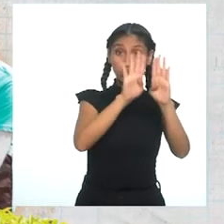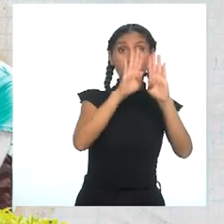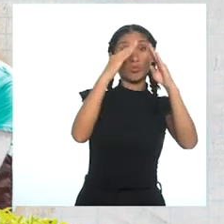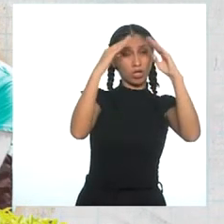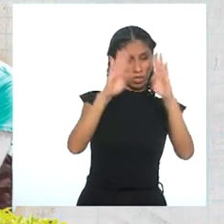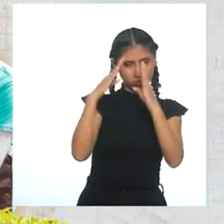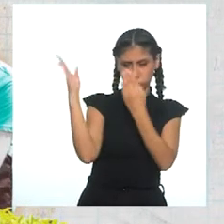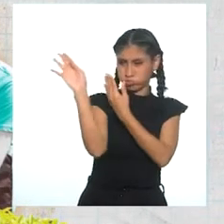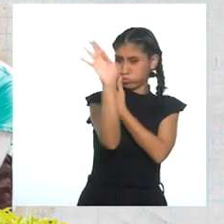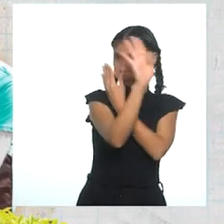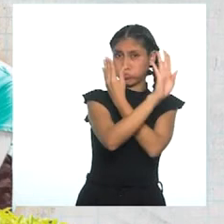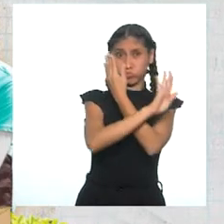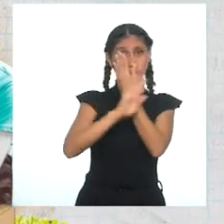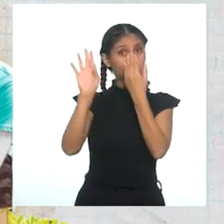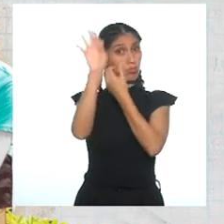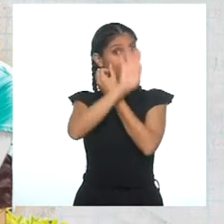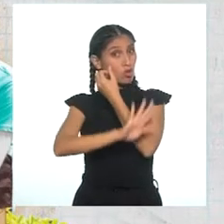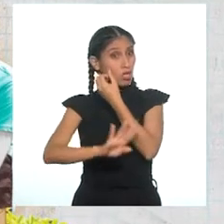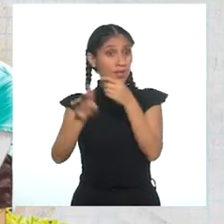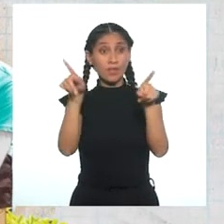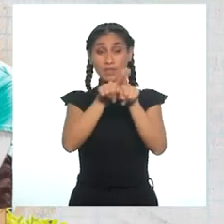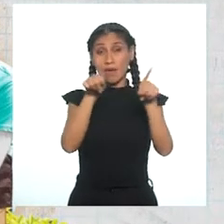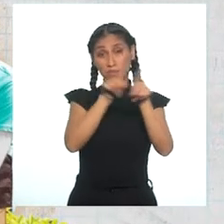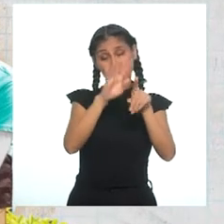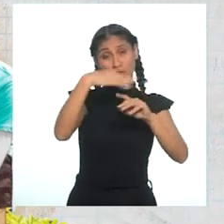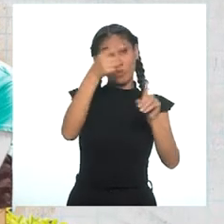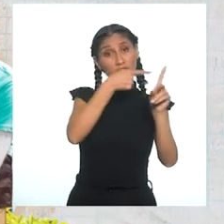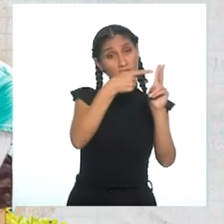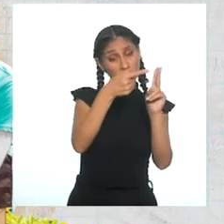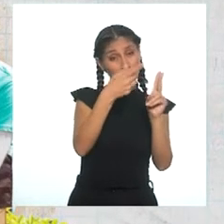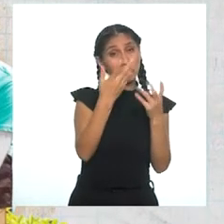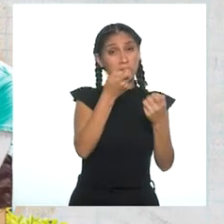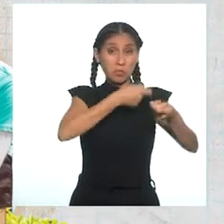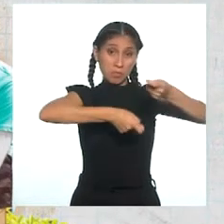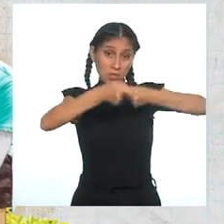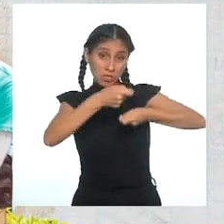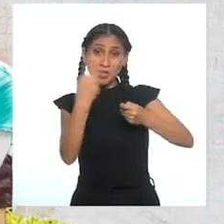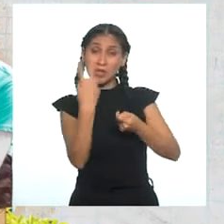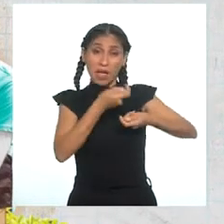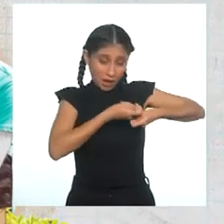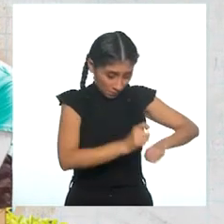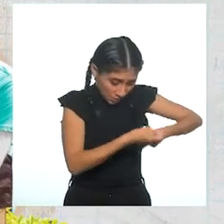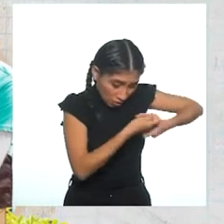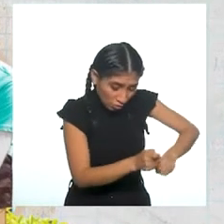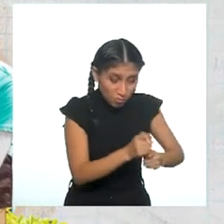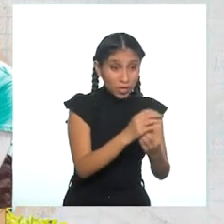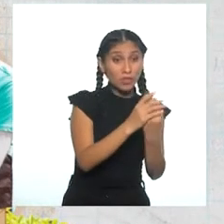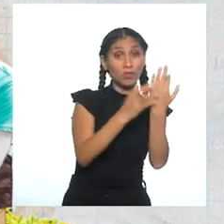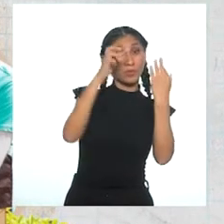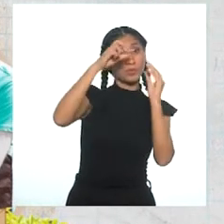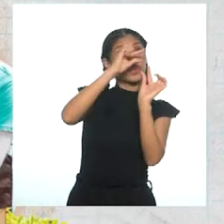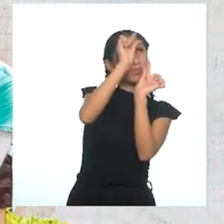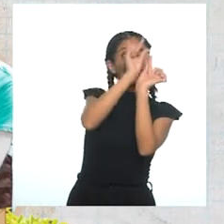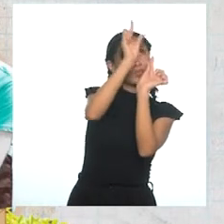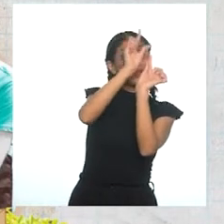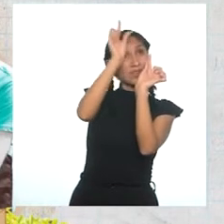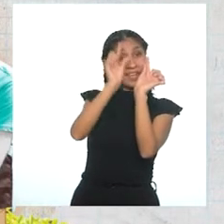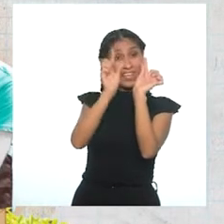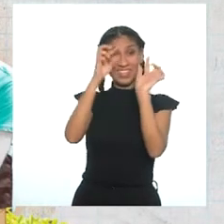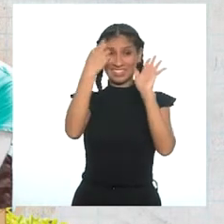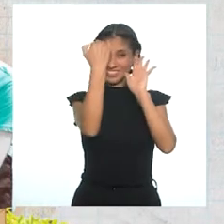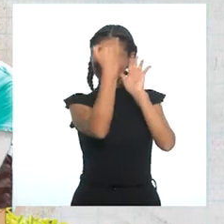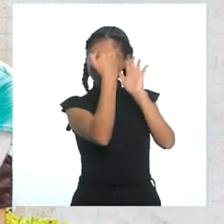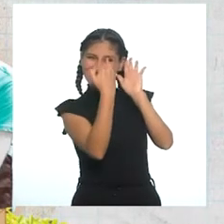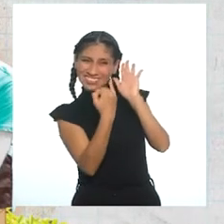alimentación. Ellos han decidido empezar sembrando semillas de perejil, culantro, yerba luisa